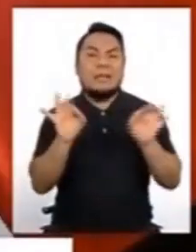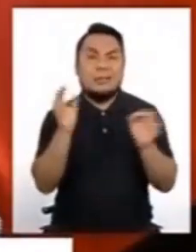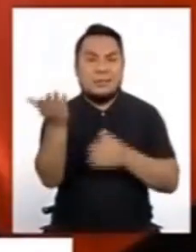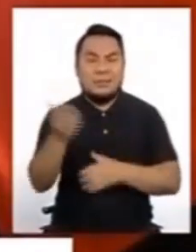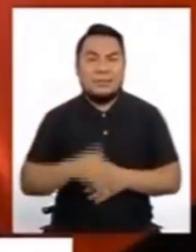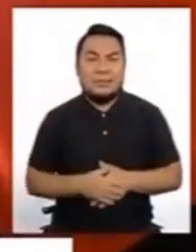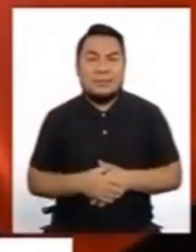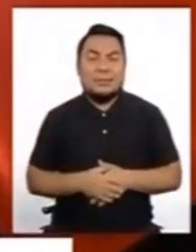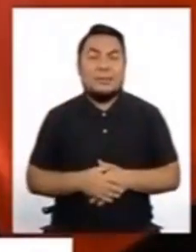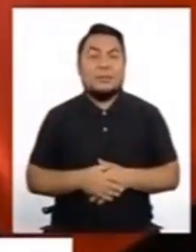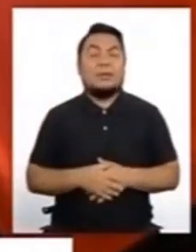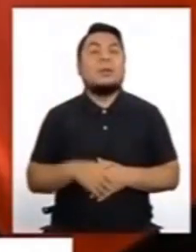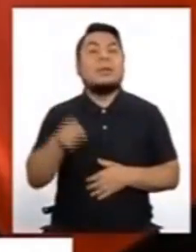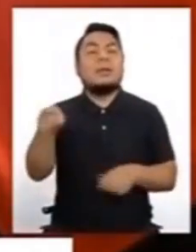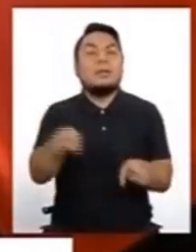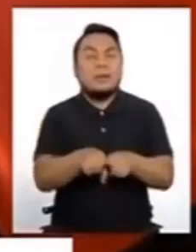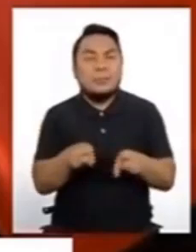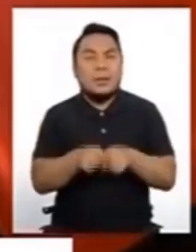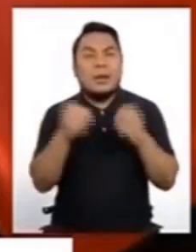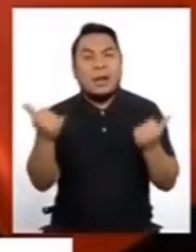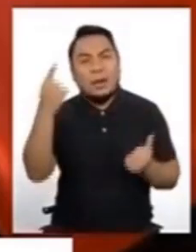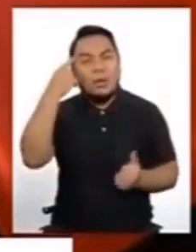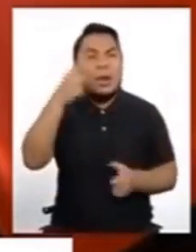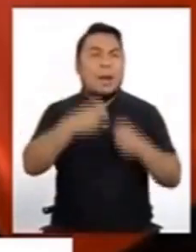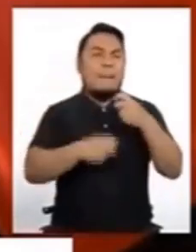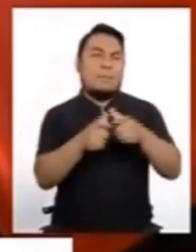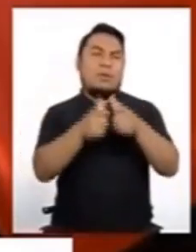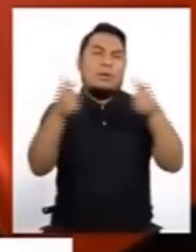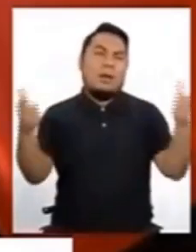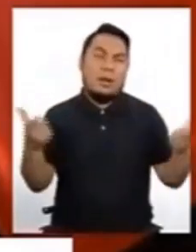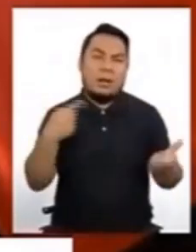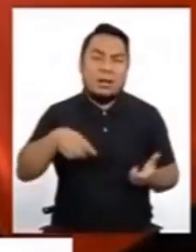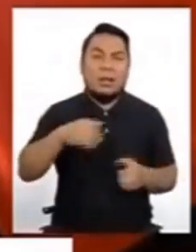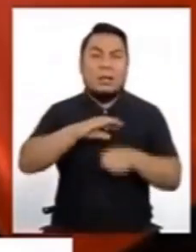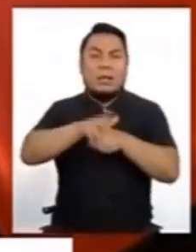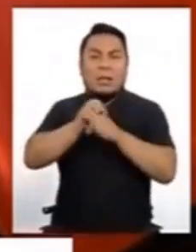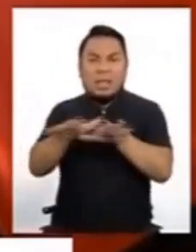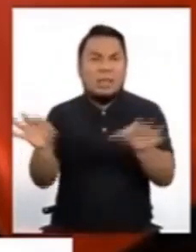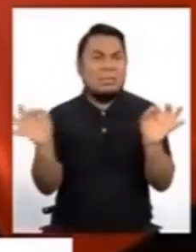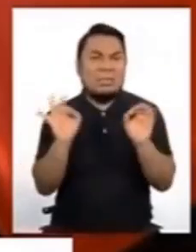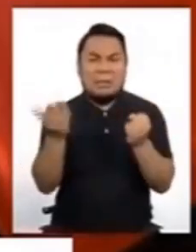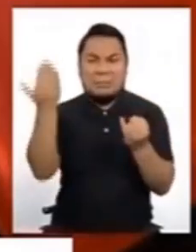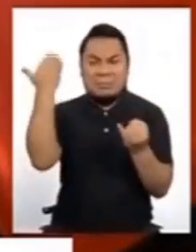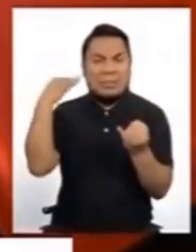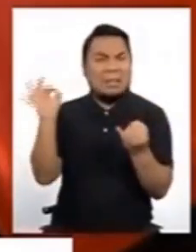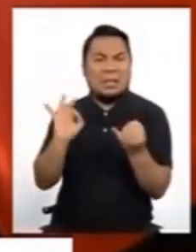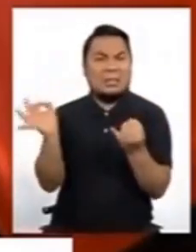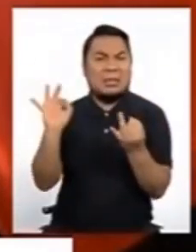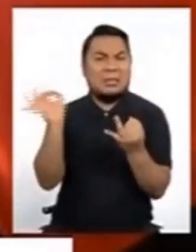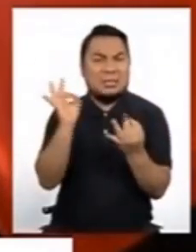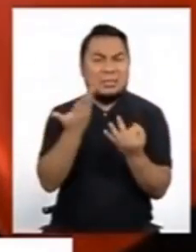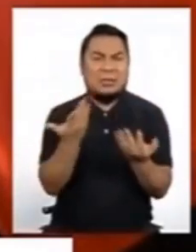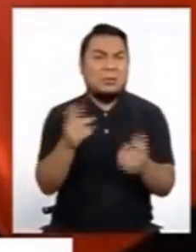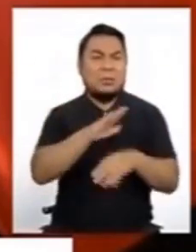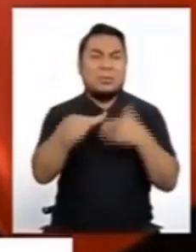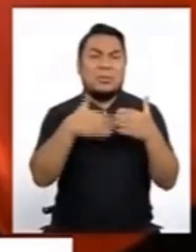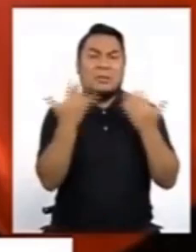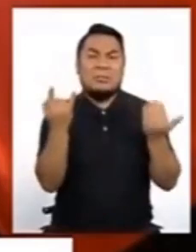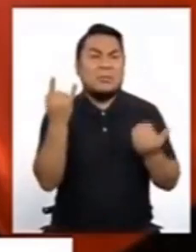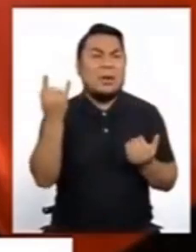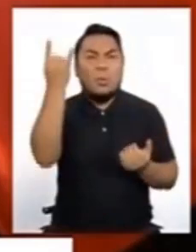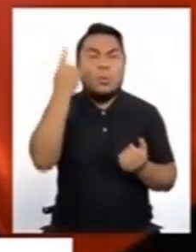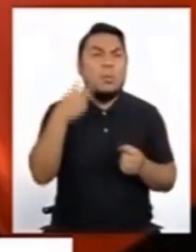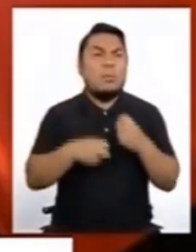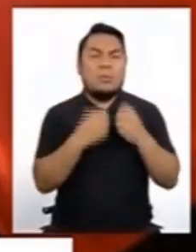ningún problema adicional de crisis humanitaria, de epidemia, ni de estado de